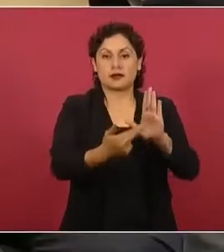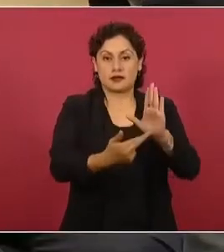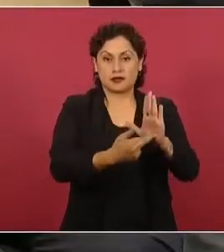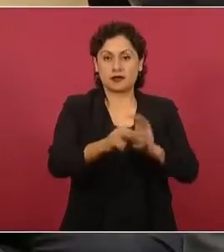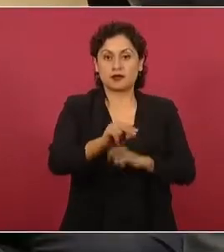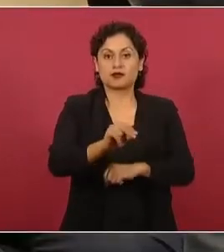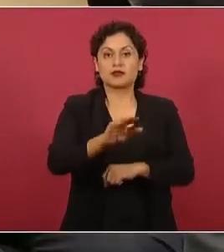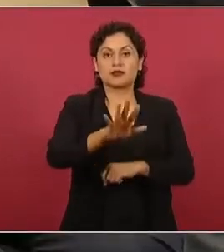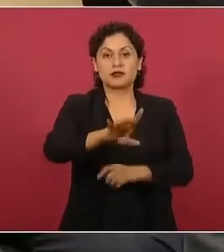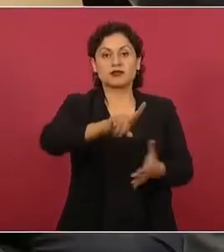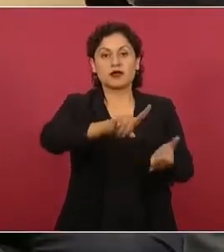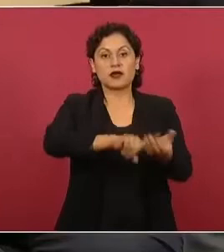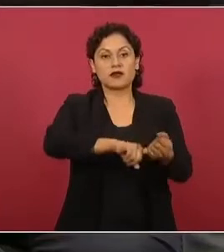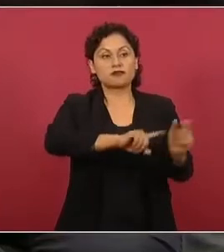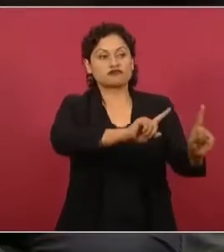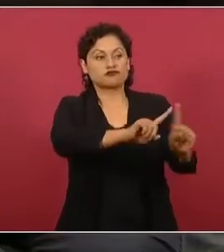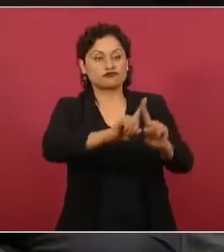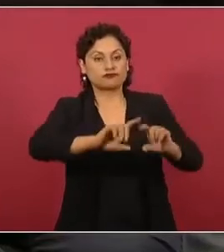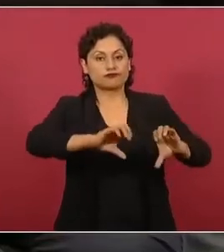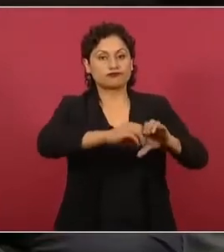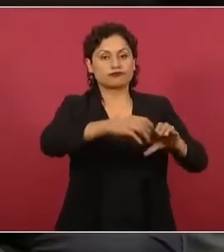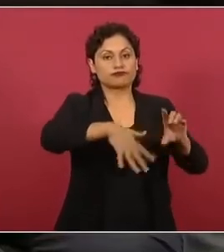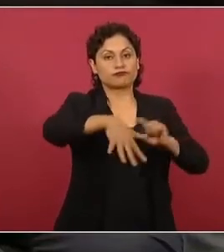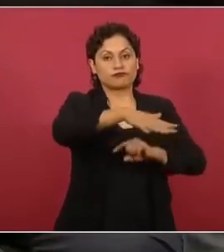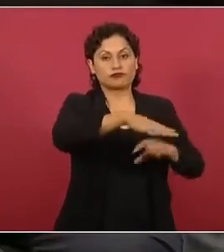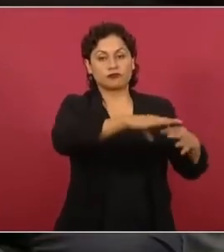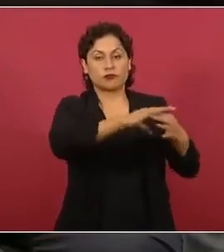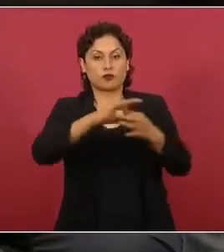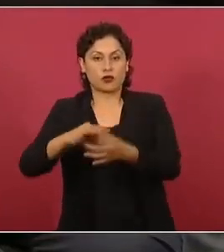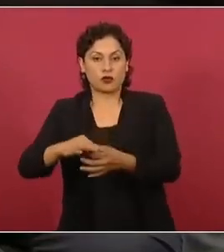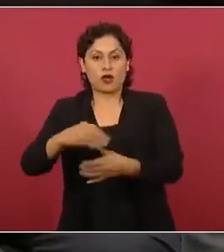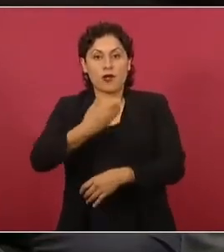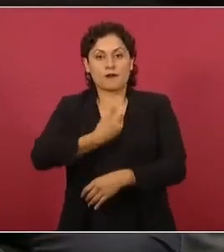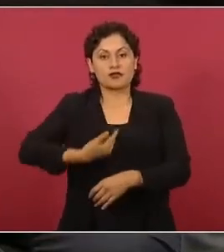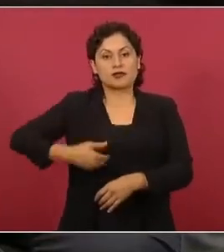de los órganos colegiados, corresponde la presidencia de esta sesión